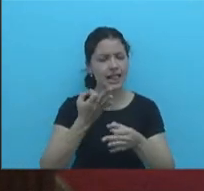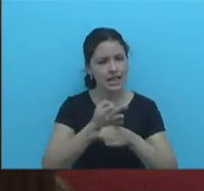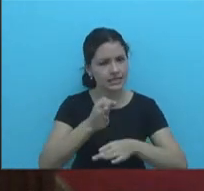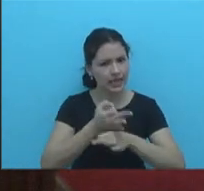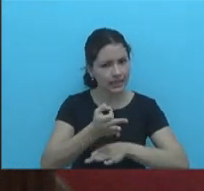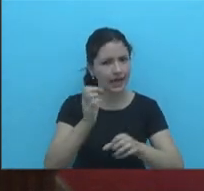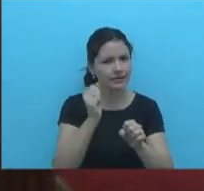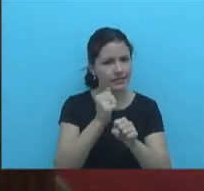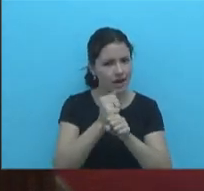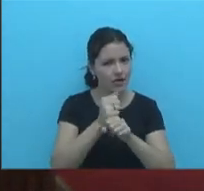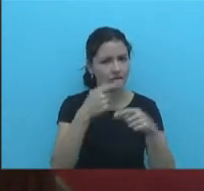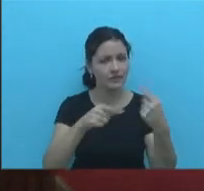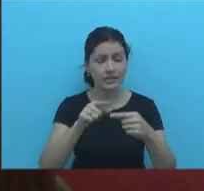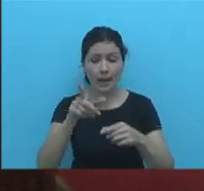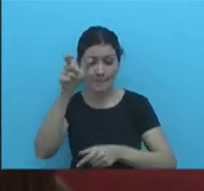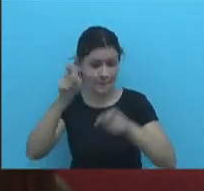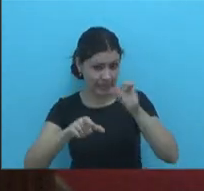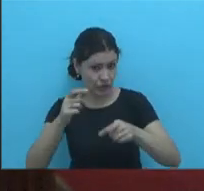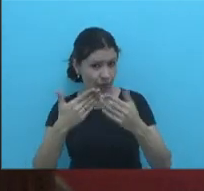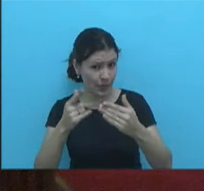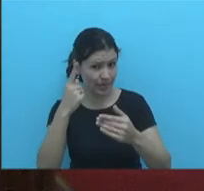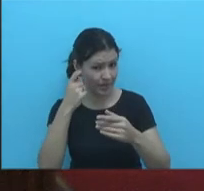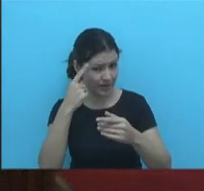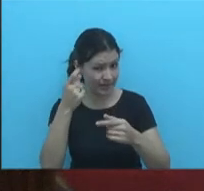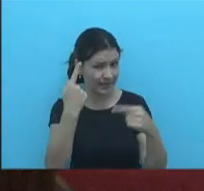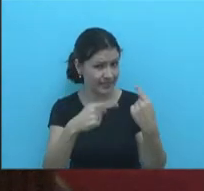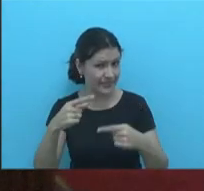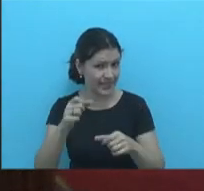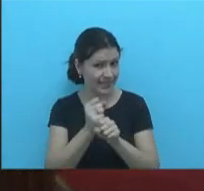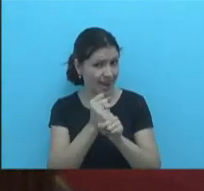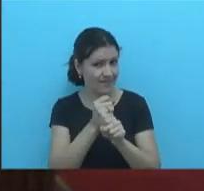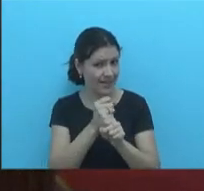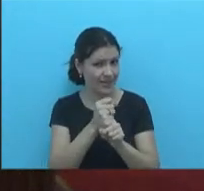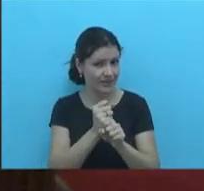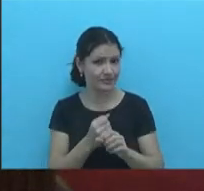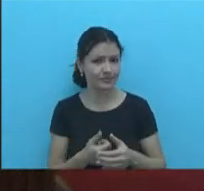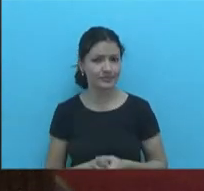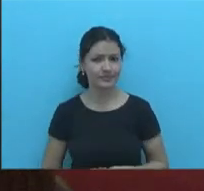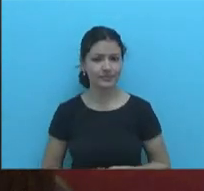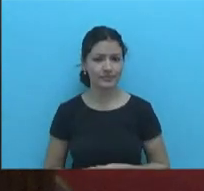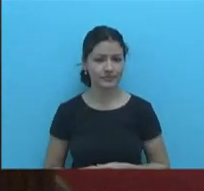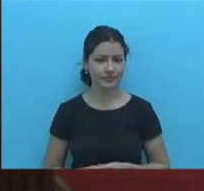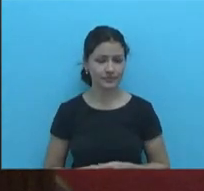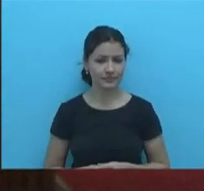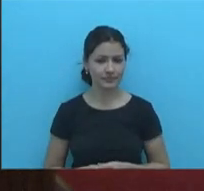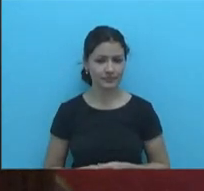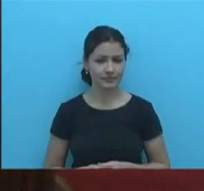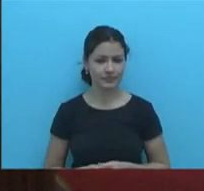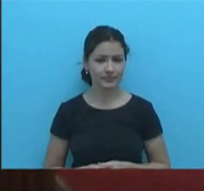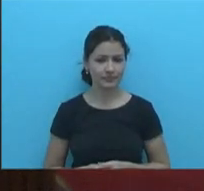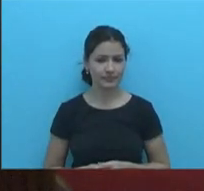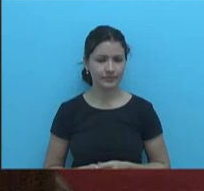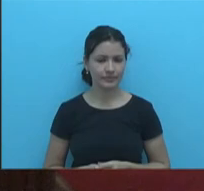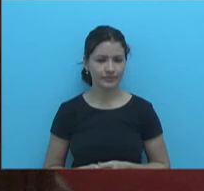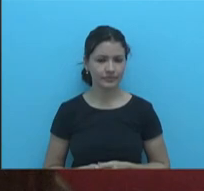de tener salida laboral inmediata. Basándonos en algunas entidades que ofrecen esta posibilidad y tomando su experiencia como guía,